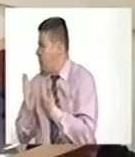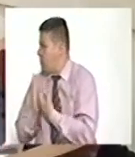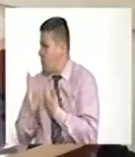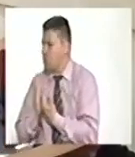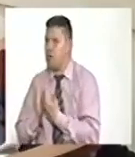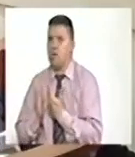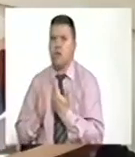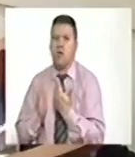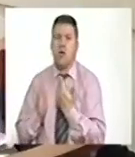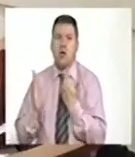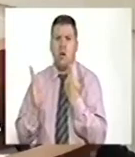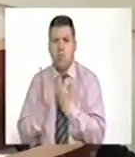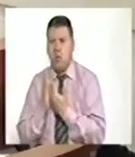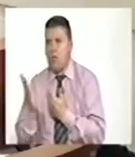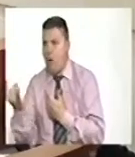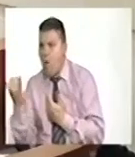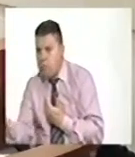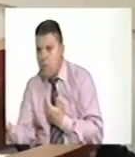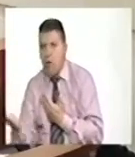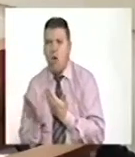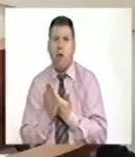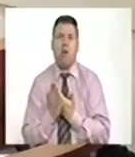pruebas periciales,